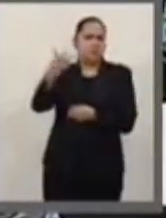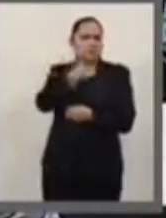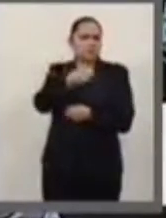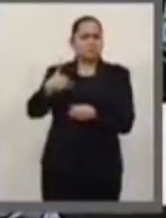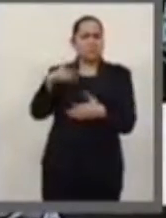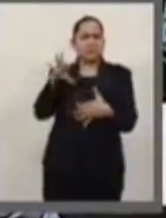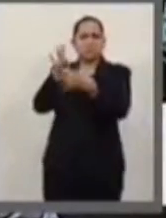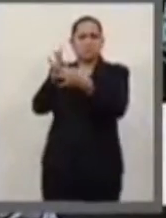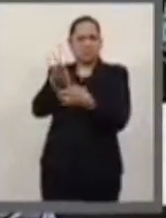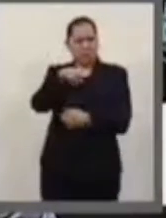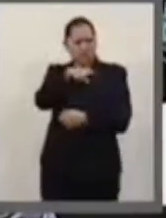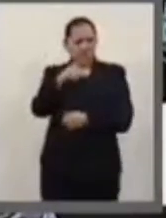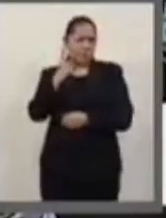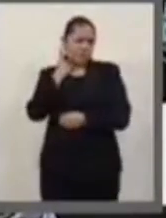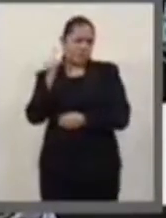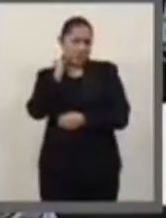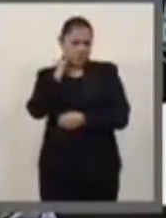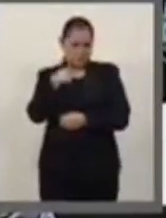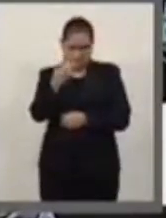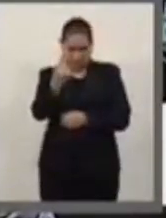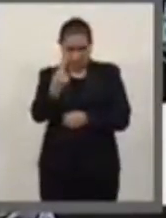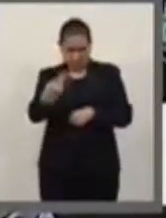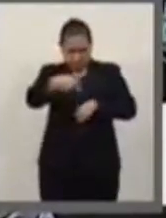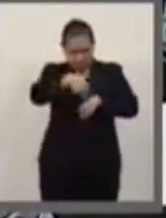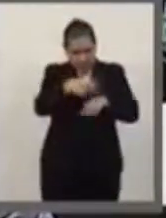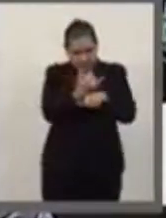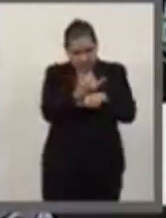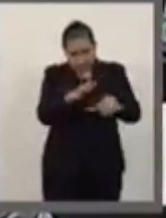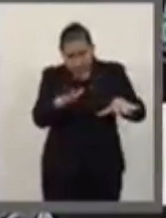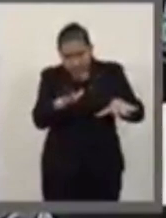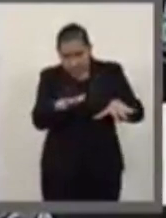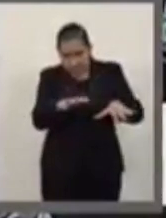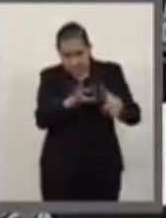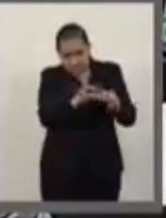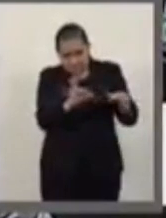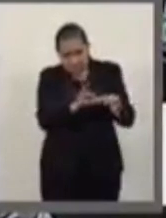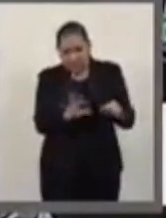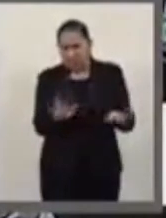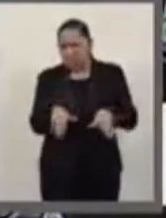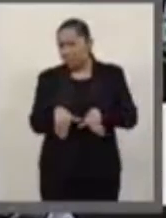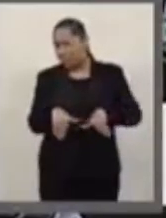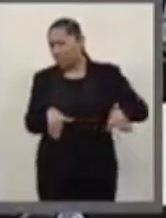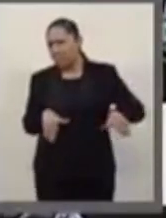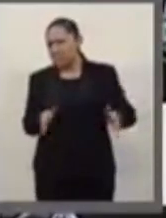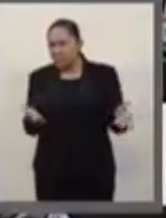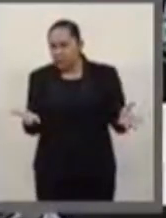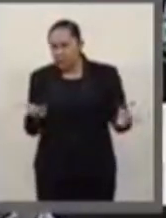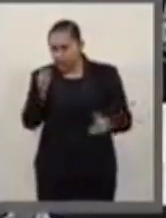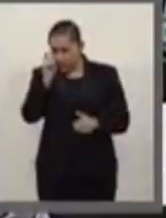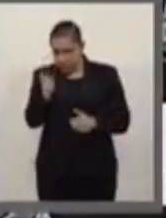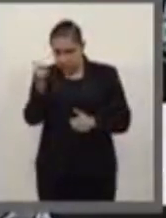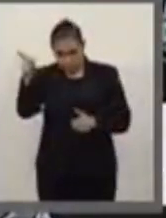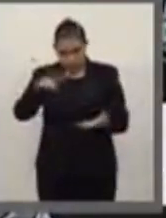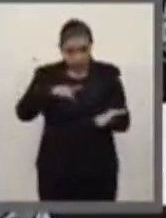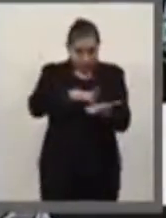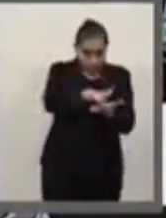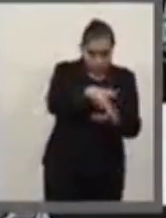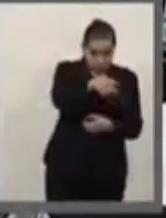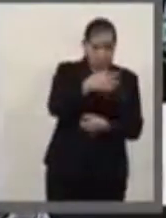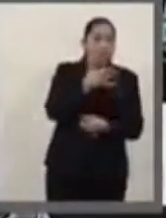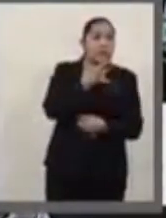Congreso es crear dos frentes, los que apoyan el robo de combustible y los que se oponen